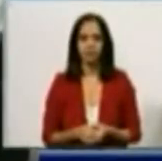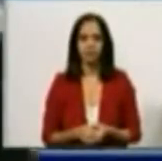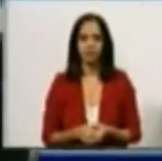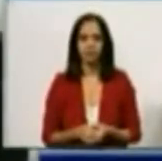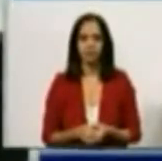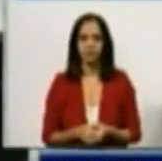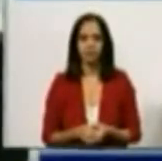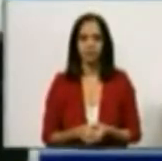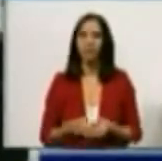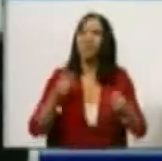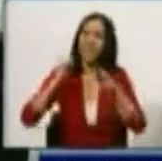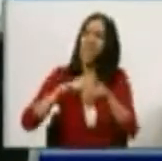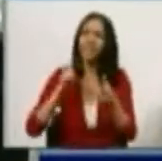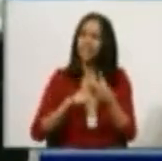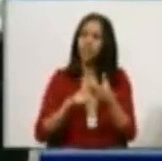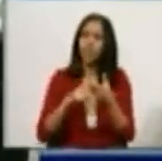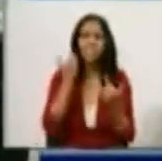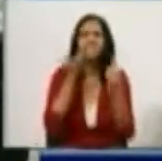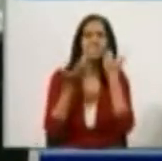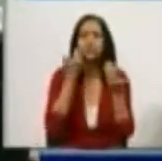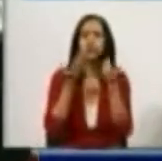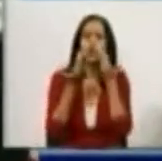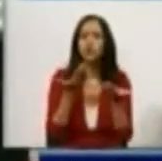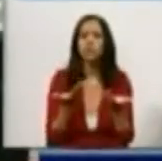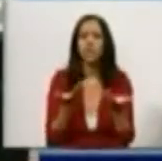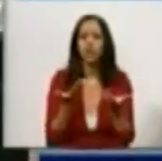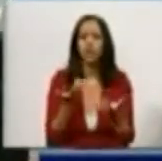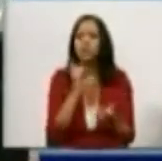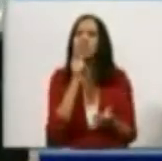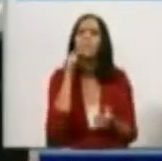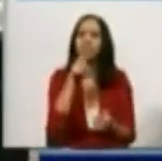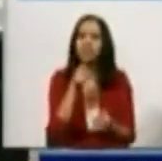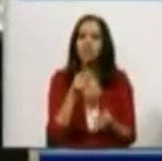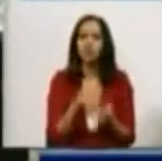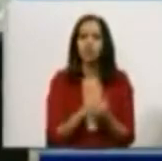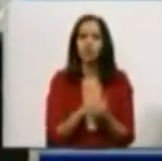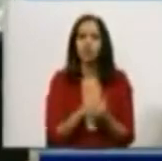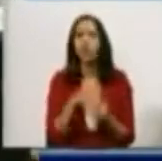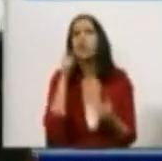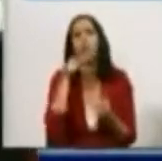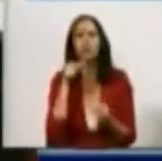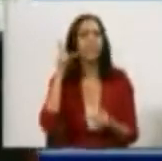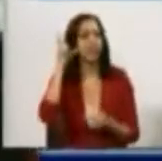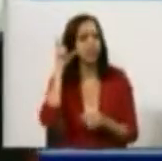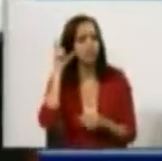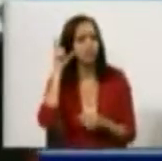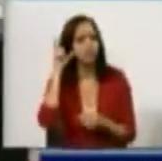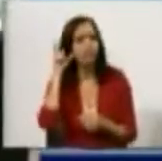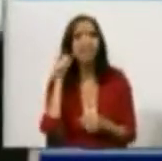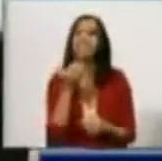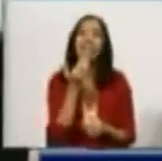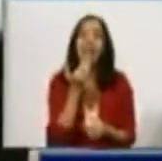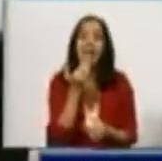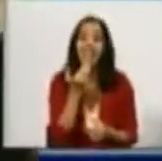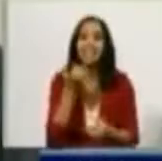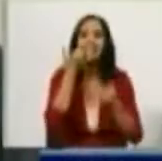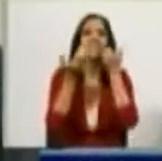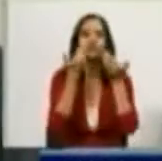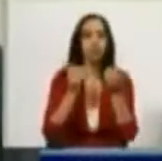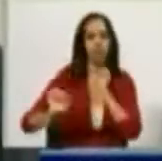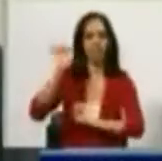entonces insulta llámele usted salte usted cuando usted Oiga que alguien insulta para